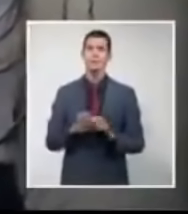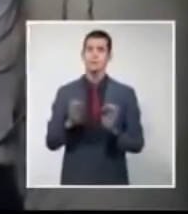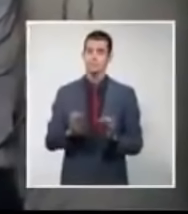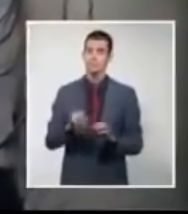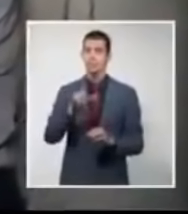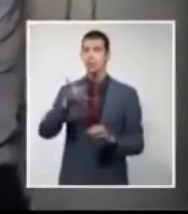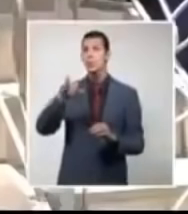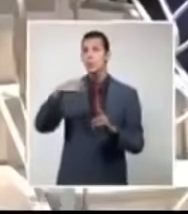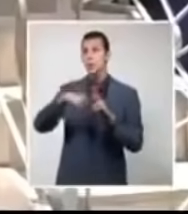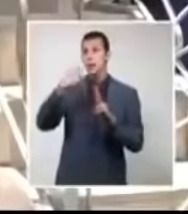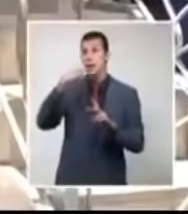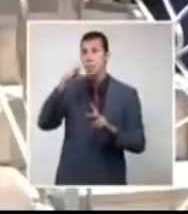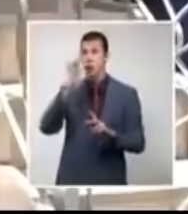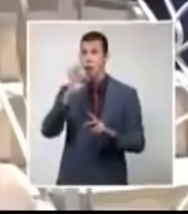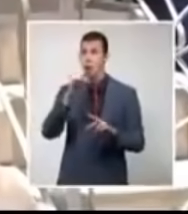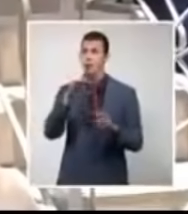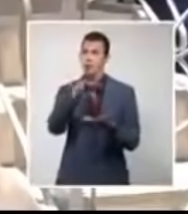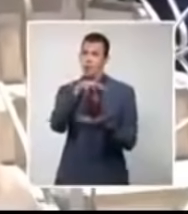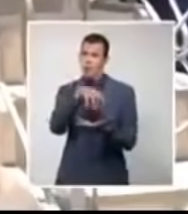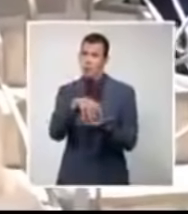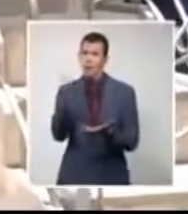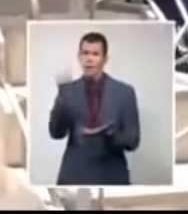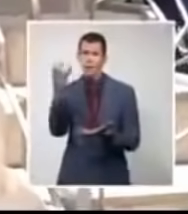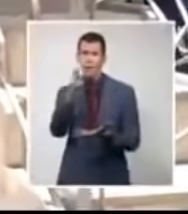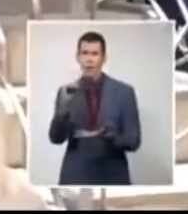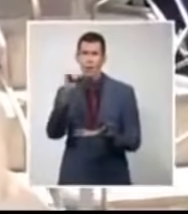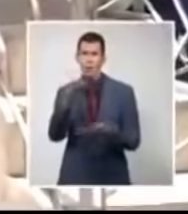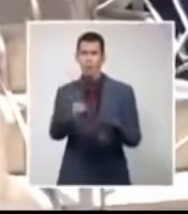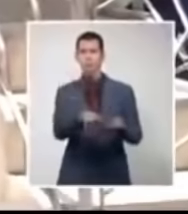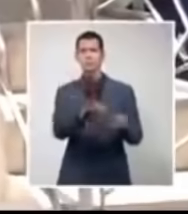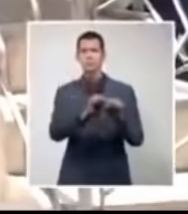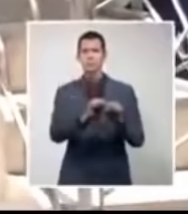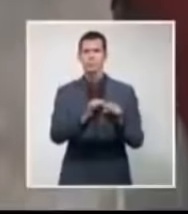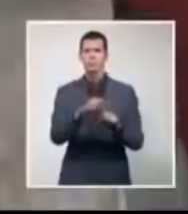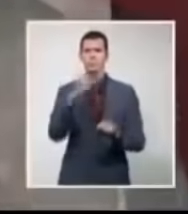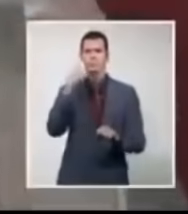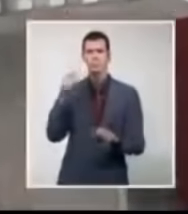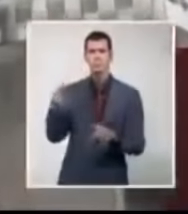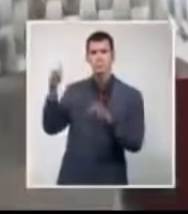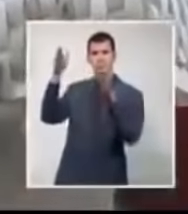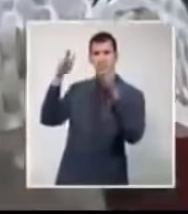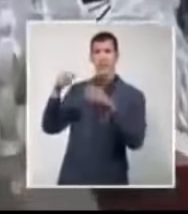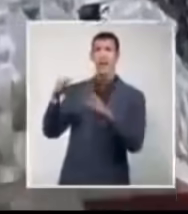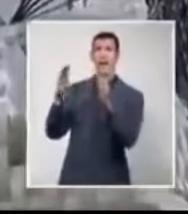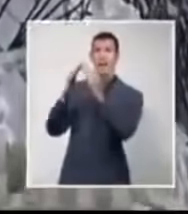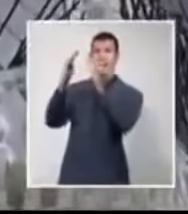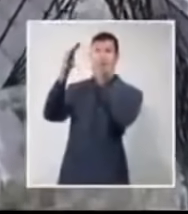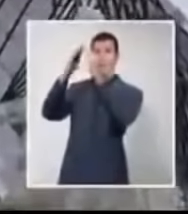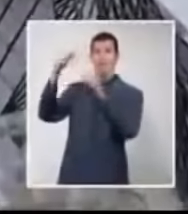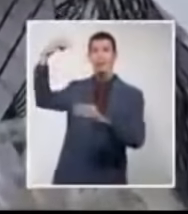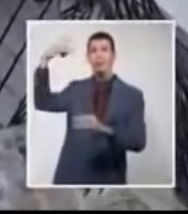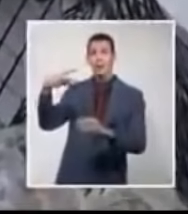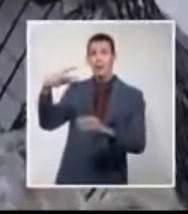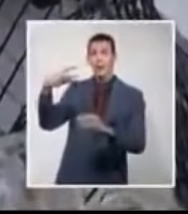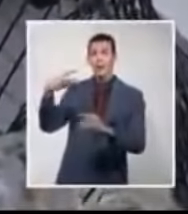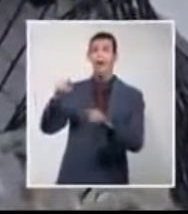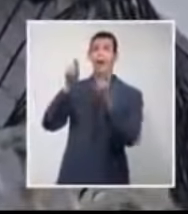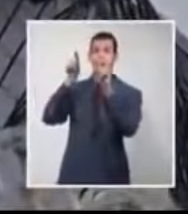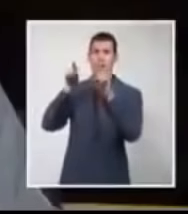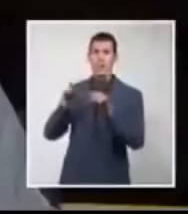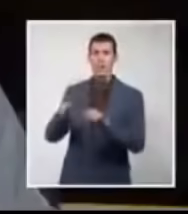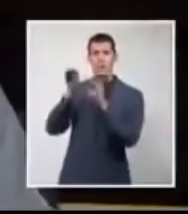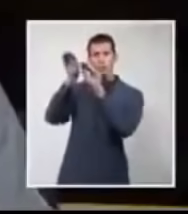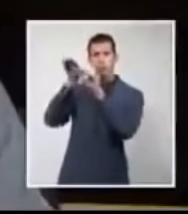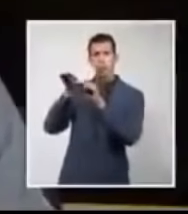octubre en la habana en esta casa también se encontró mercancía y en esta otra en cada uno de sus